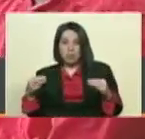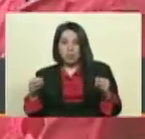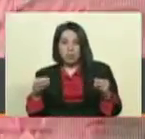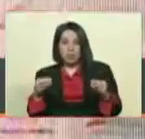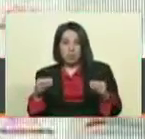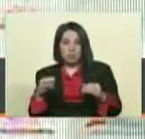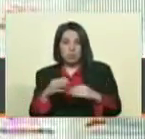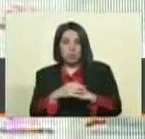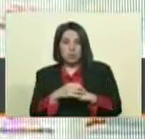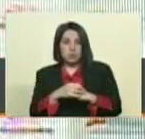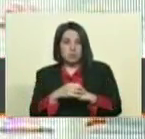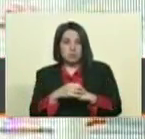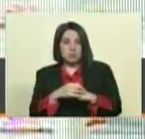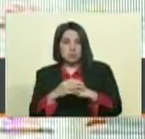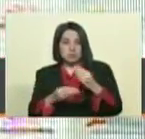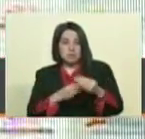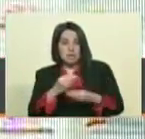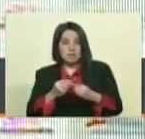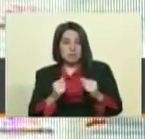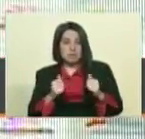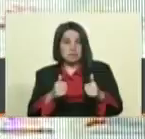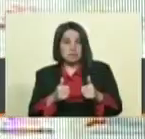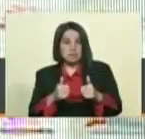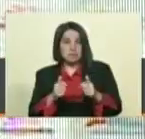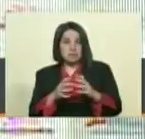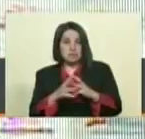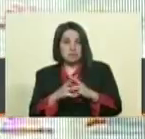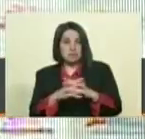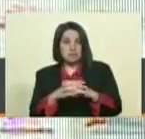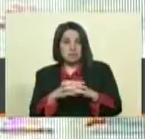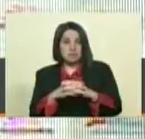llegue, se crea el revolucio, ¿eh?